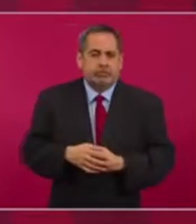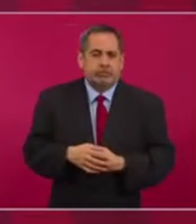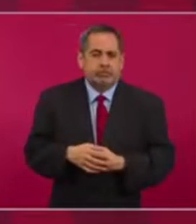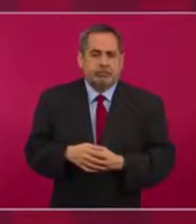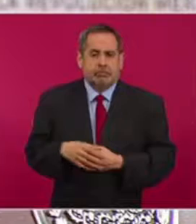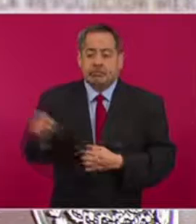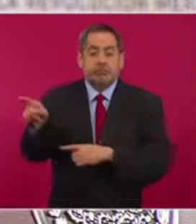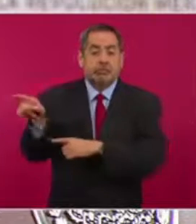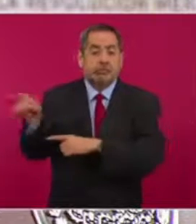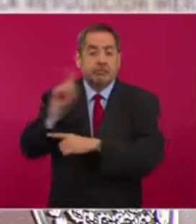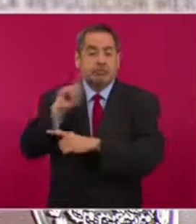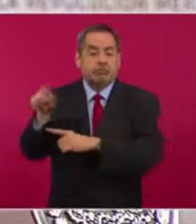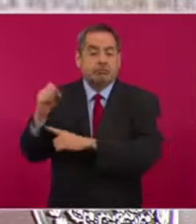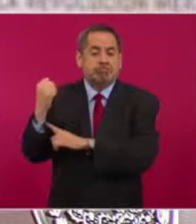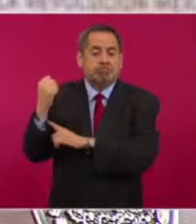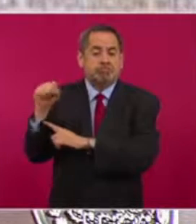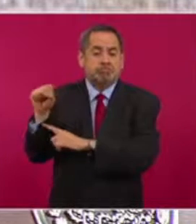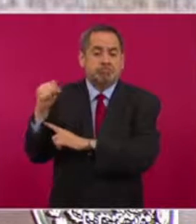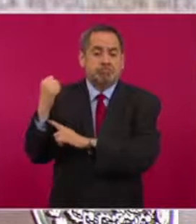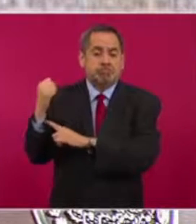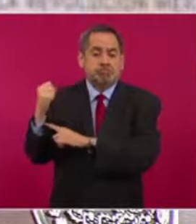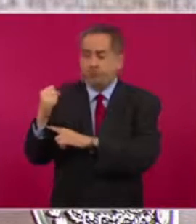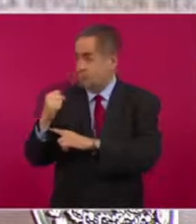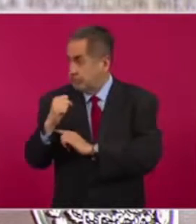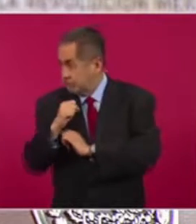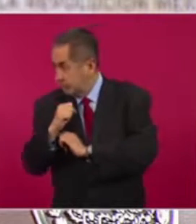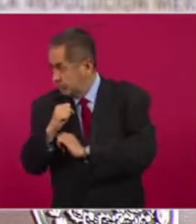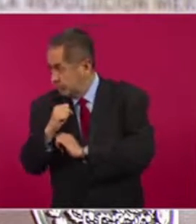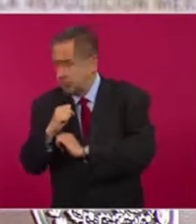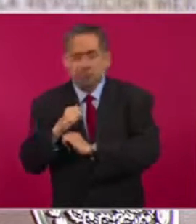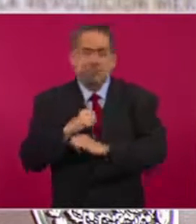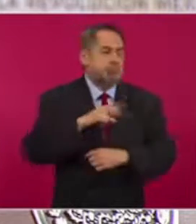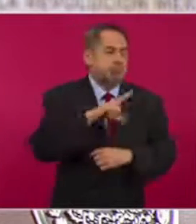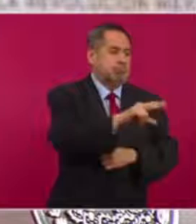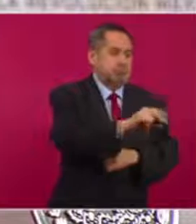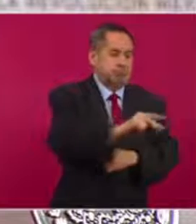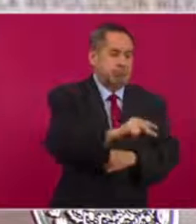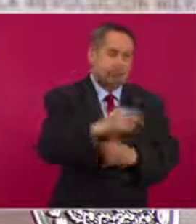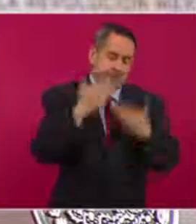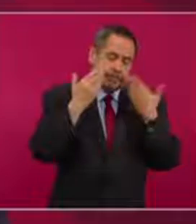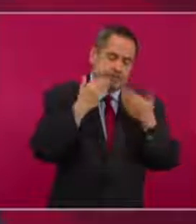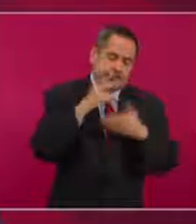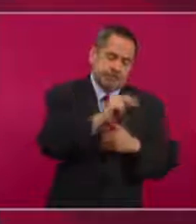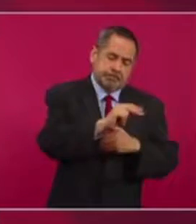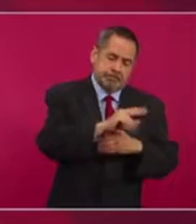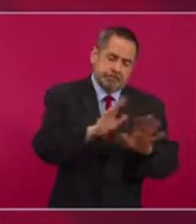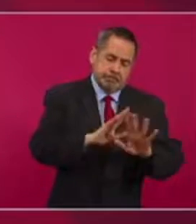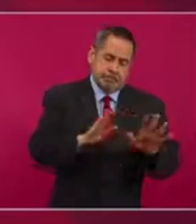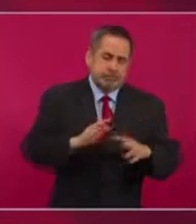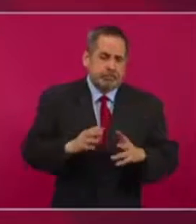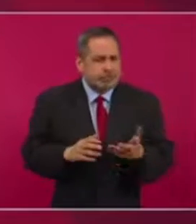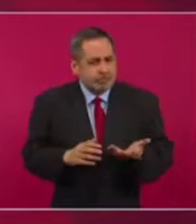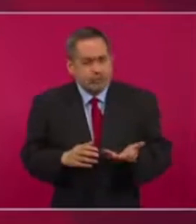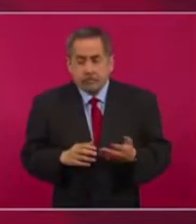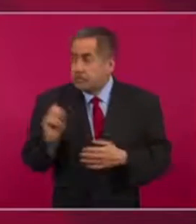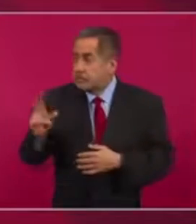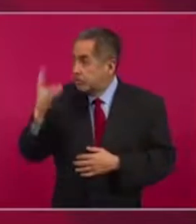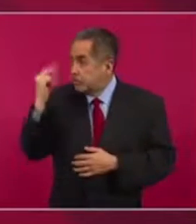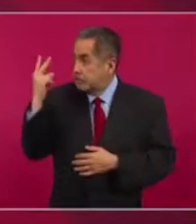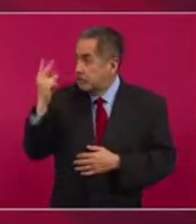Le hicieron así, no, ella, y muy amablemente pues Beatriz